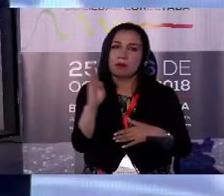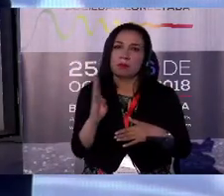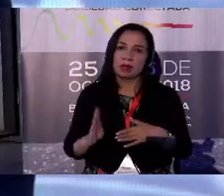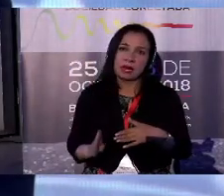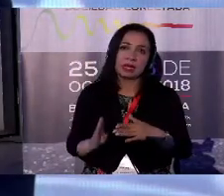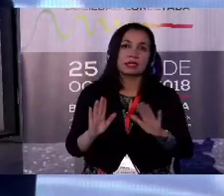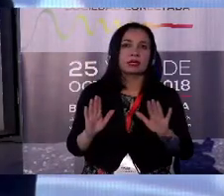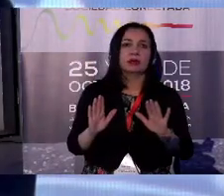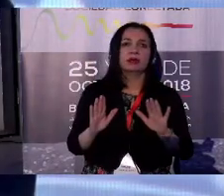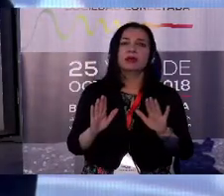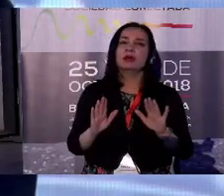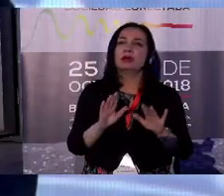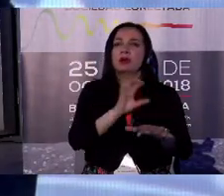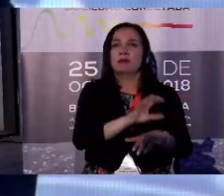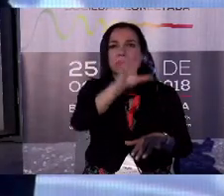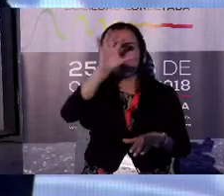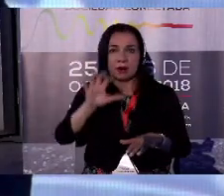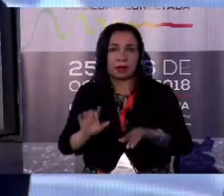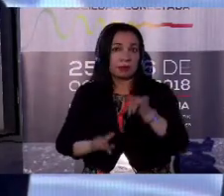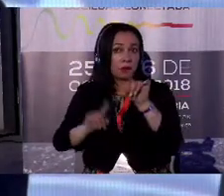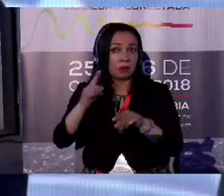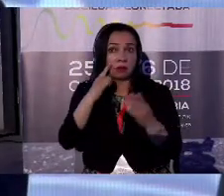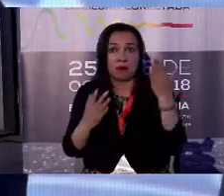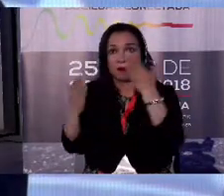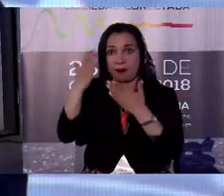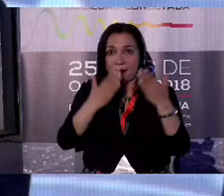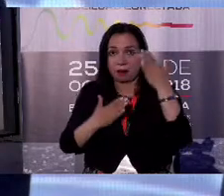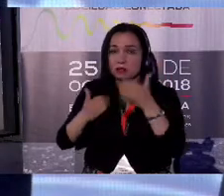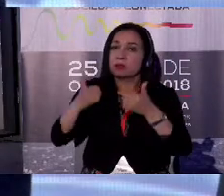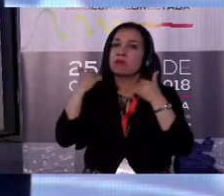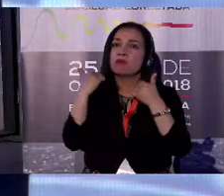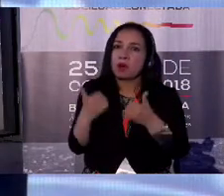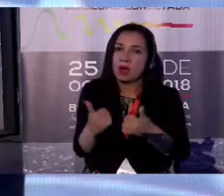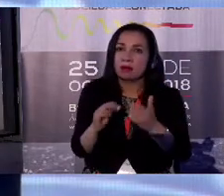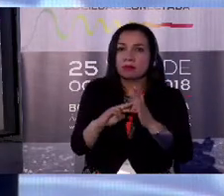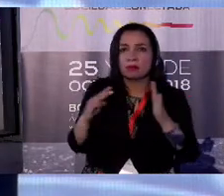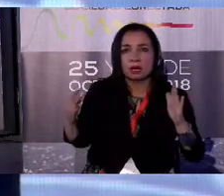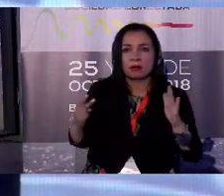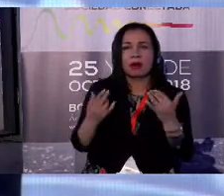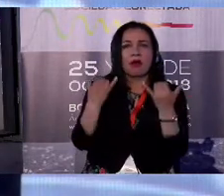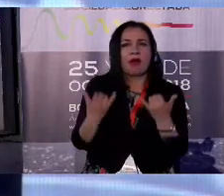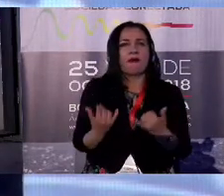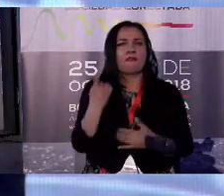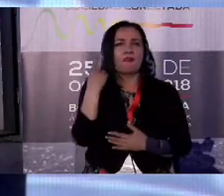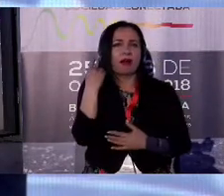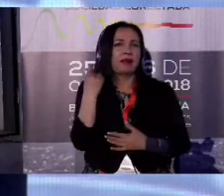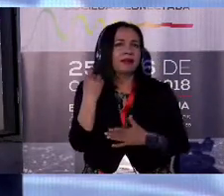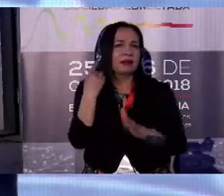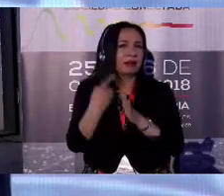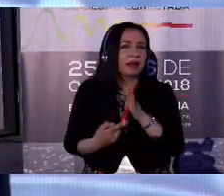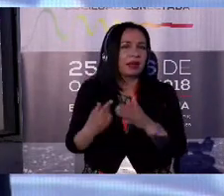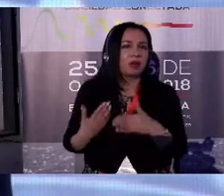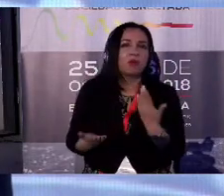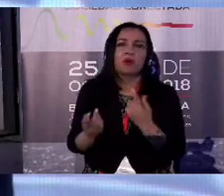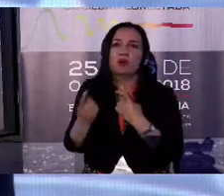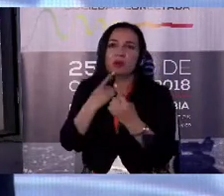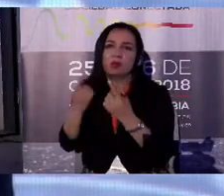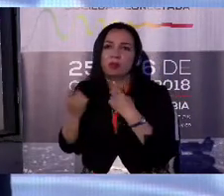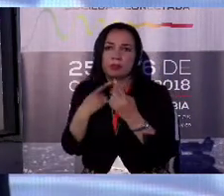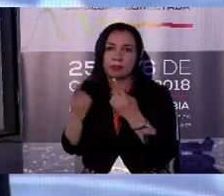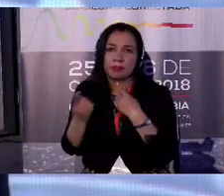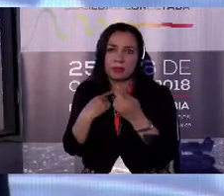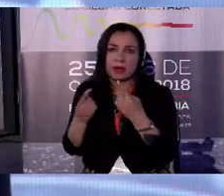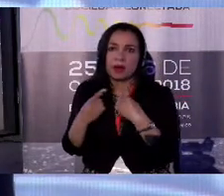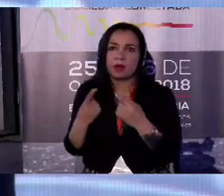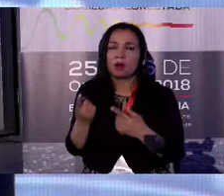en otros lugares, están haciendo buen análisis prospectivo y análisis técnico. Creo que lo que hace falta ahora es un poco el diálogo político, la